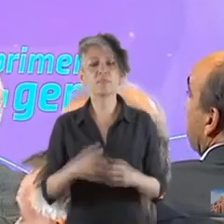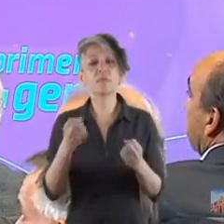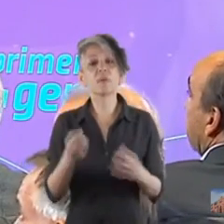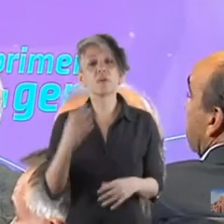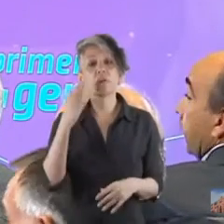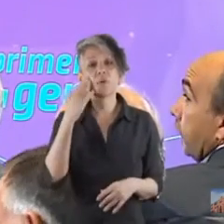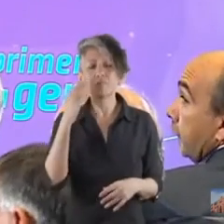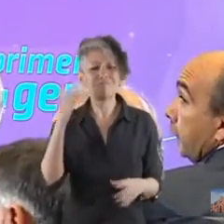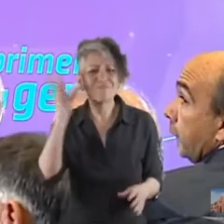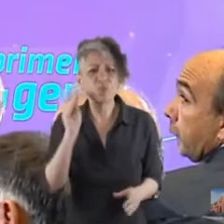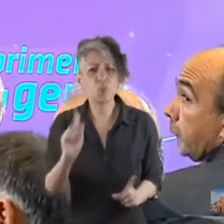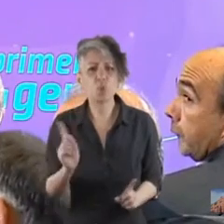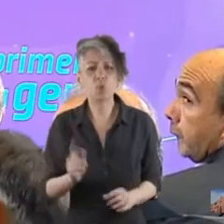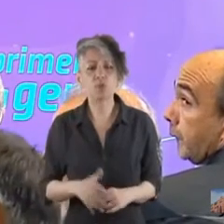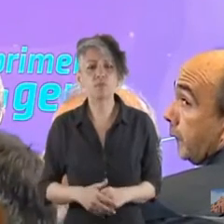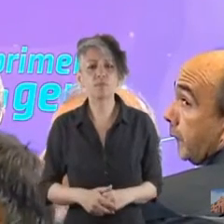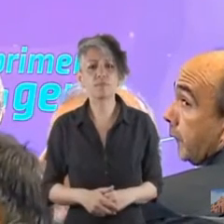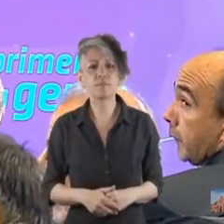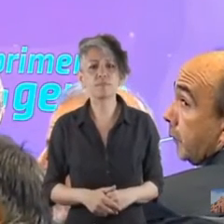no lo escucha